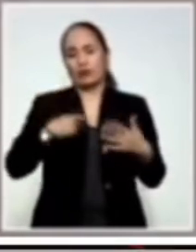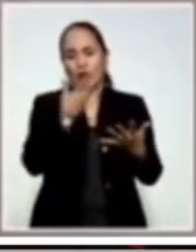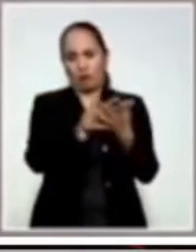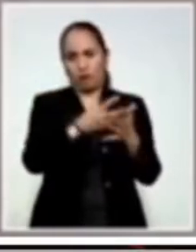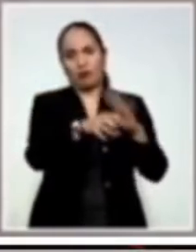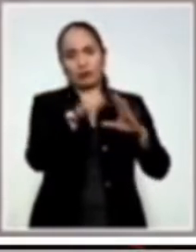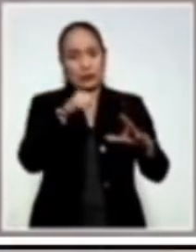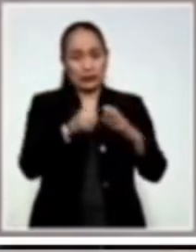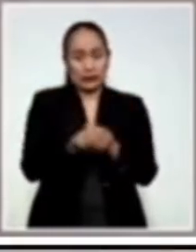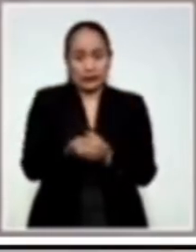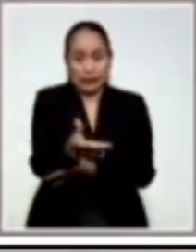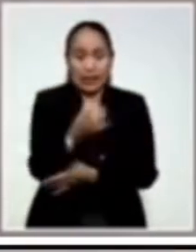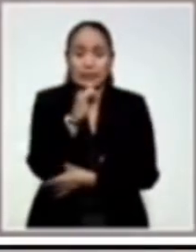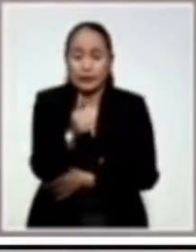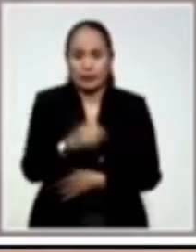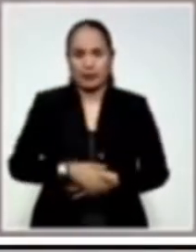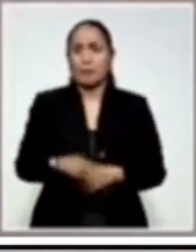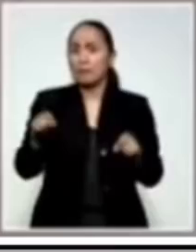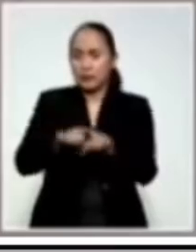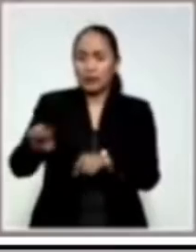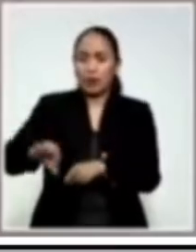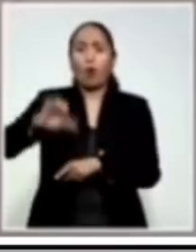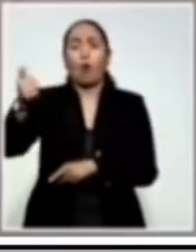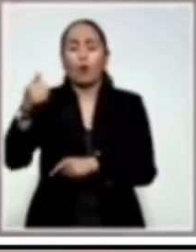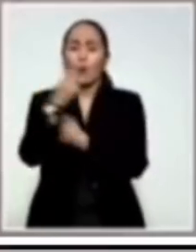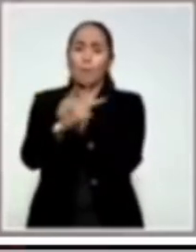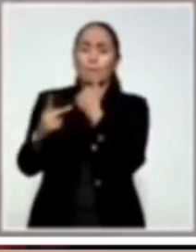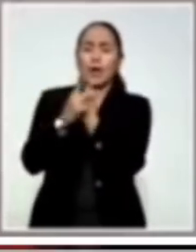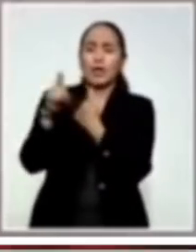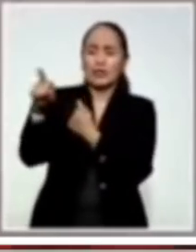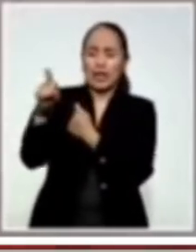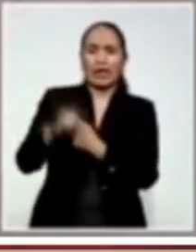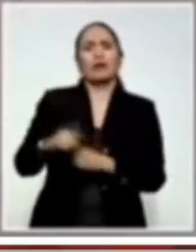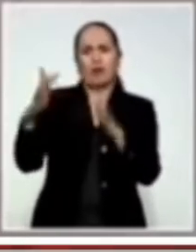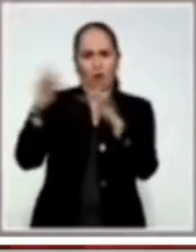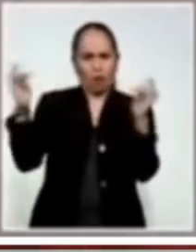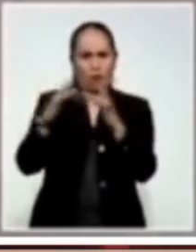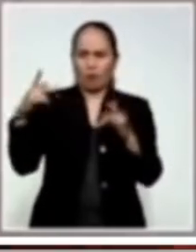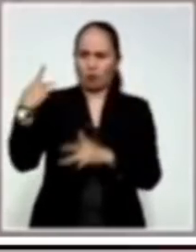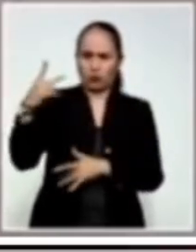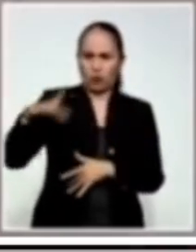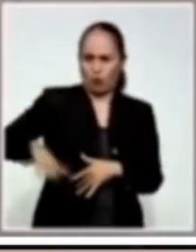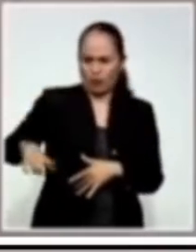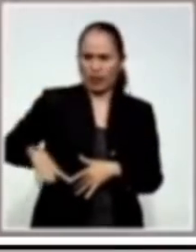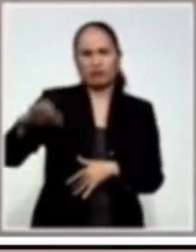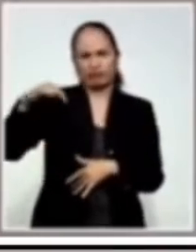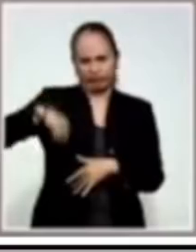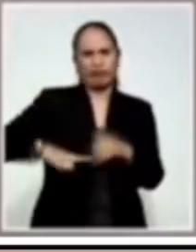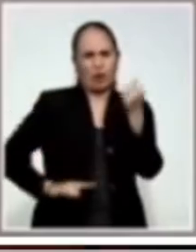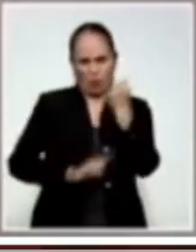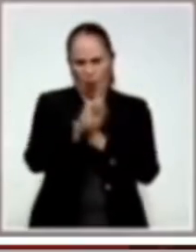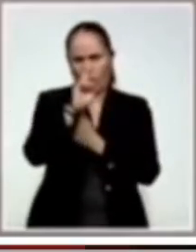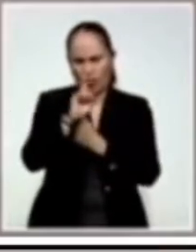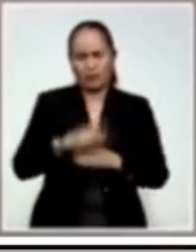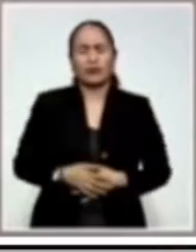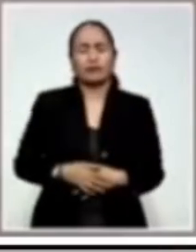generó hasta un problema diplomático con el gobierno de Francia, y también es un hecho que los votos